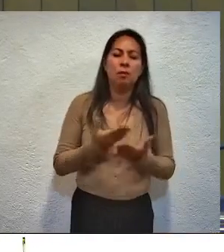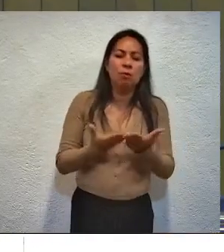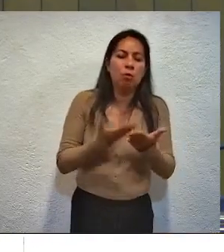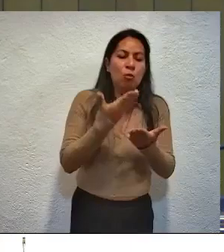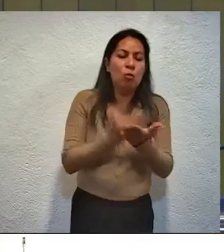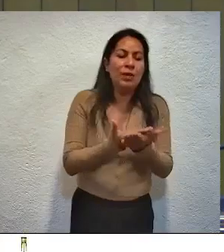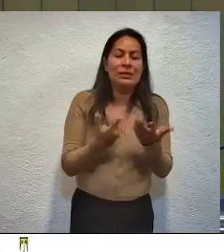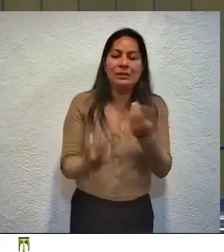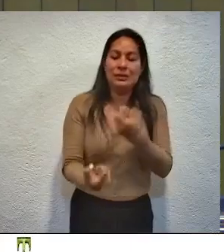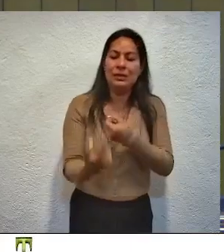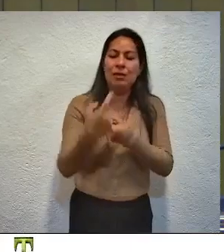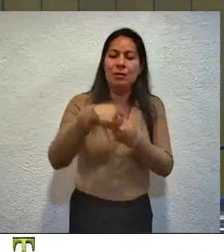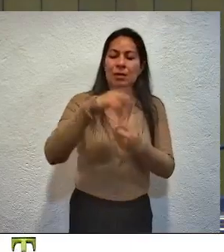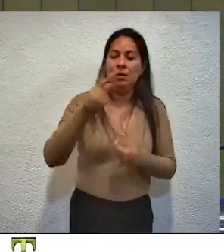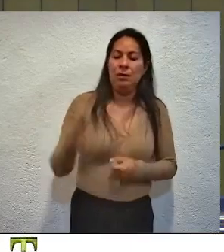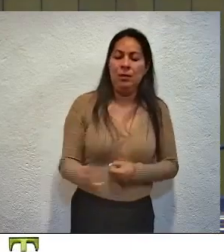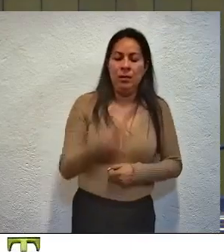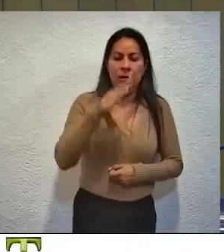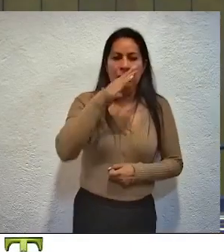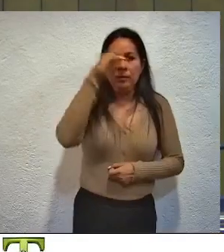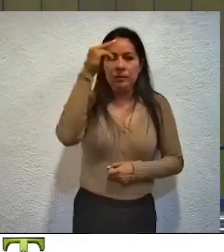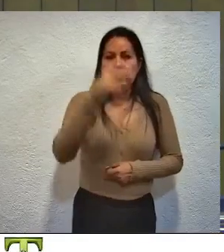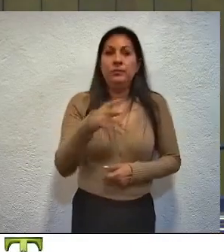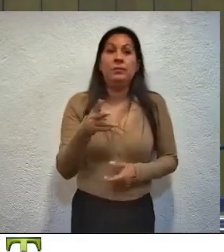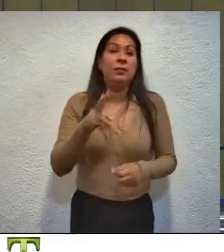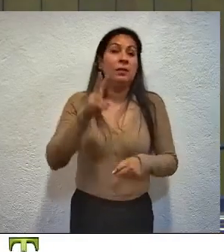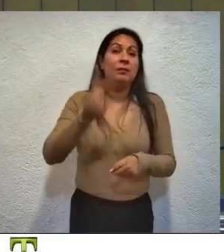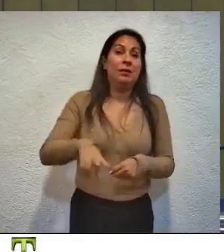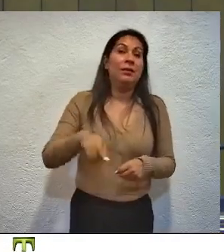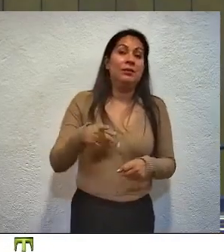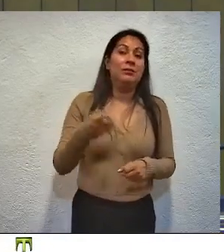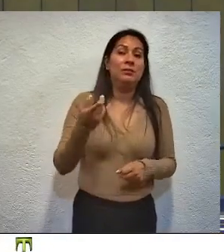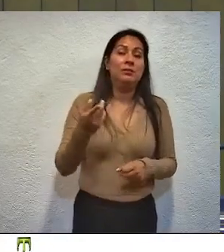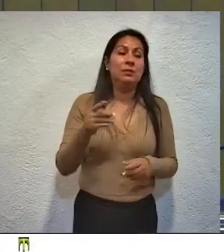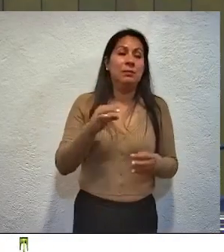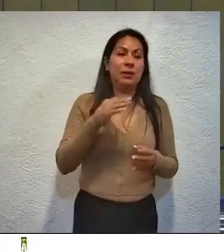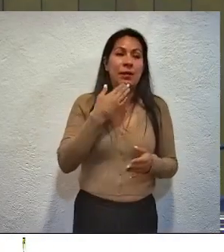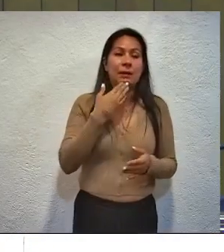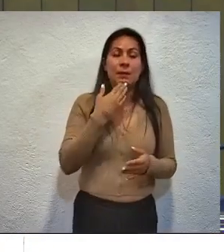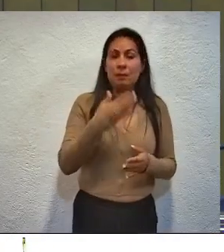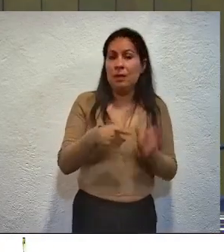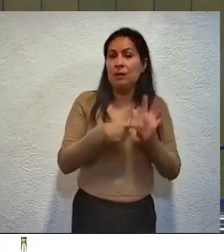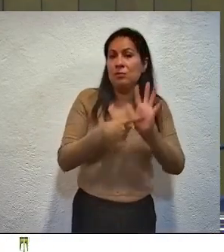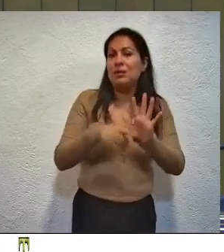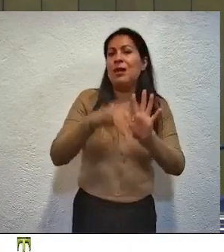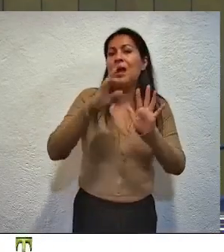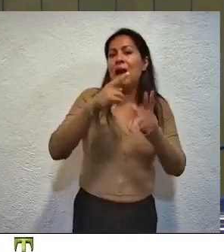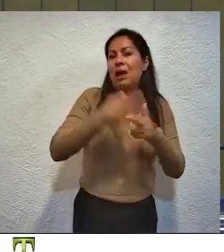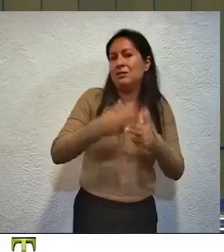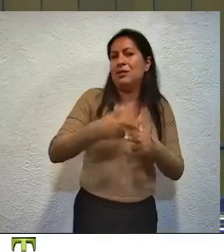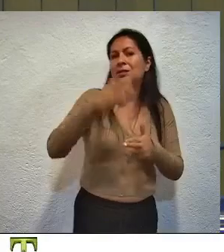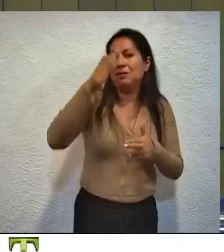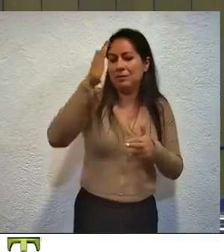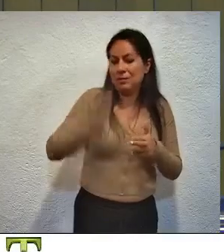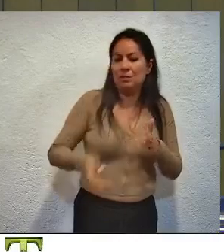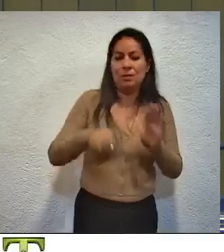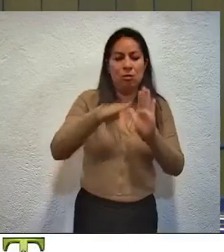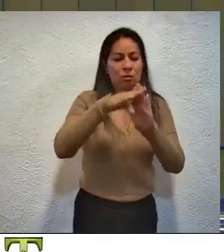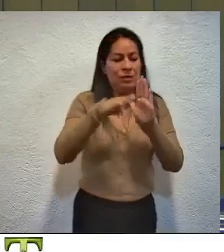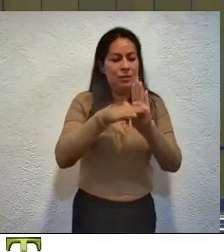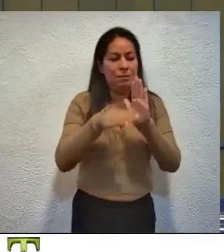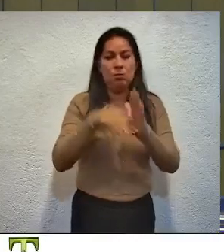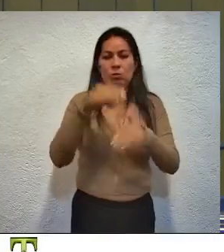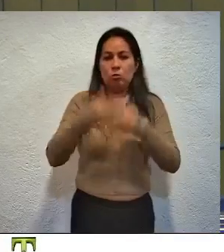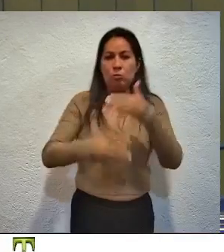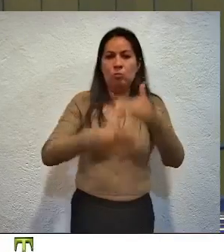propuestas de incorporar al pueblo afromexicano en realidad se van a ver materializadas hasta que se aprueben los lineamientos para